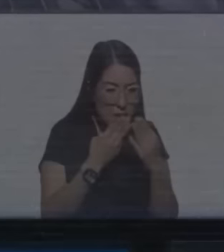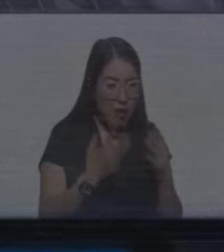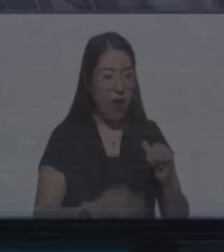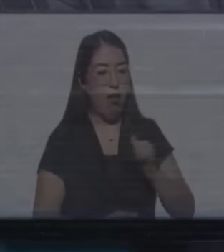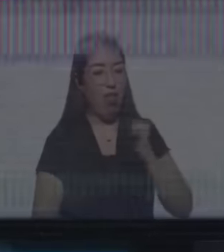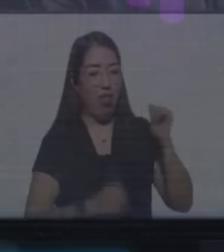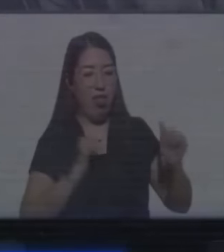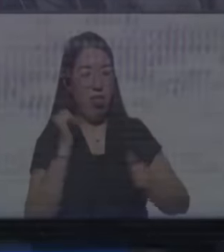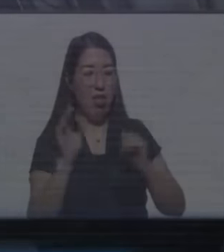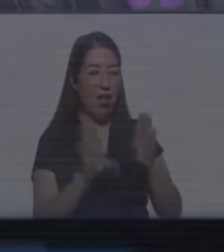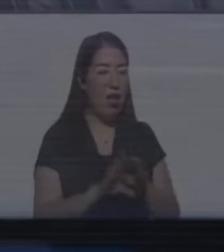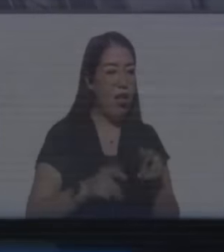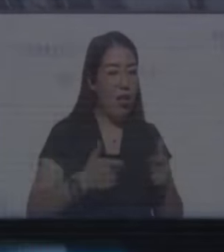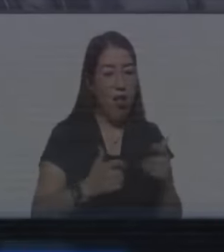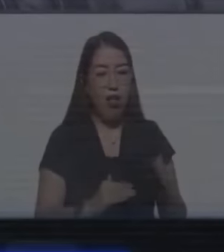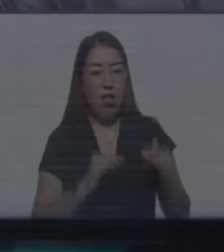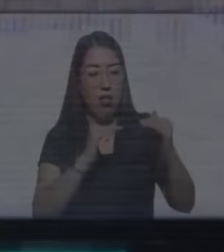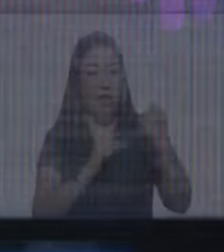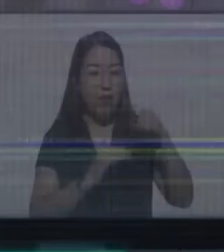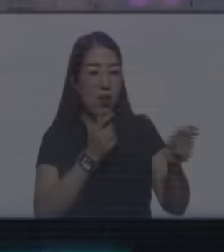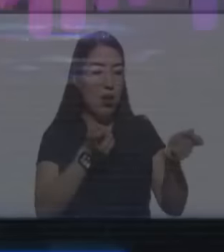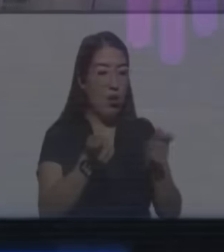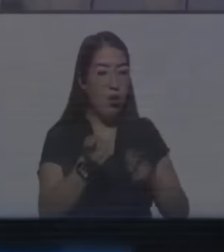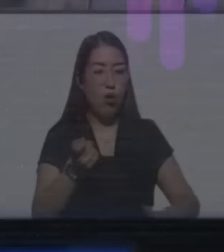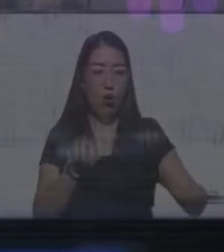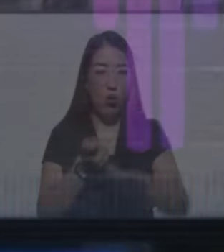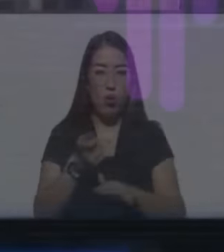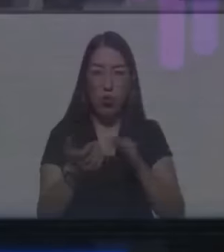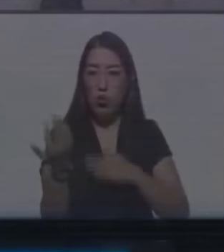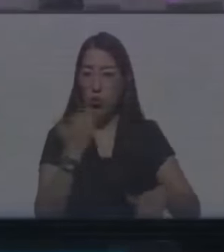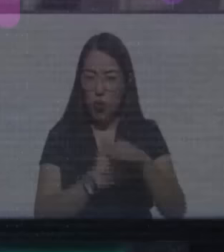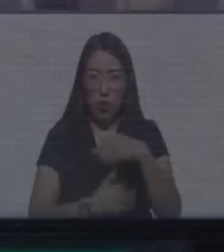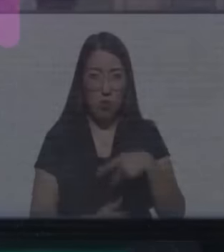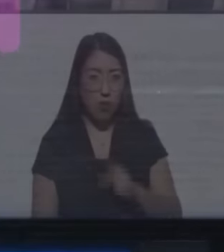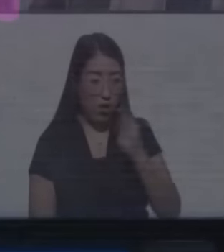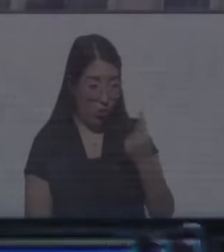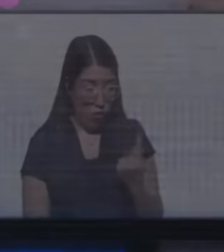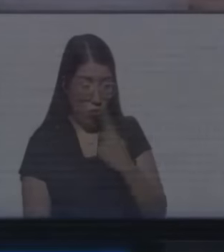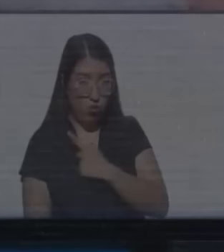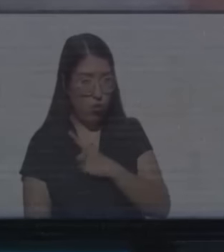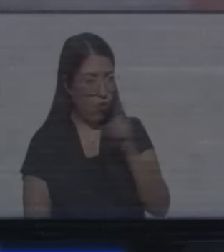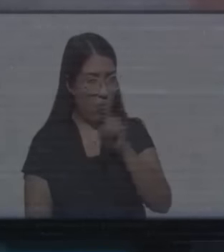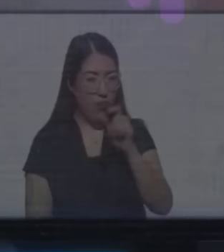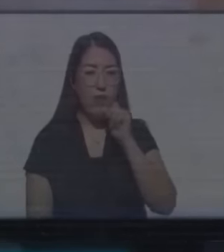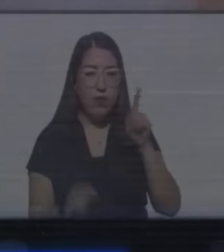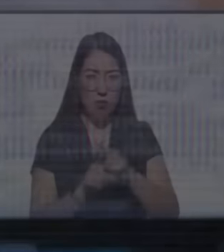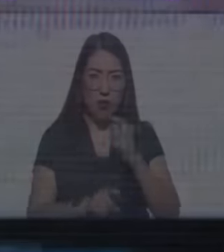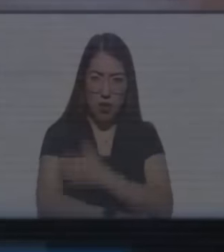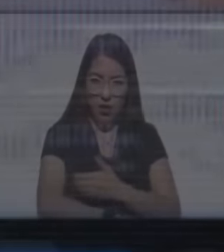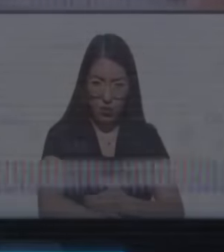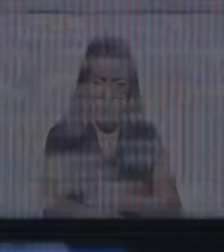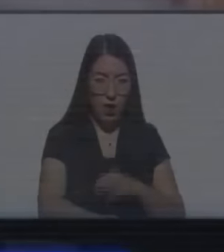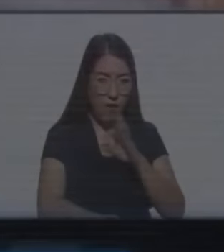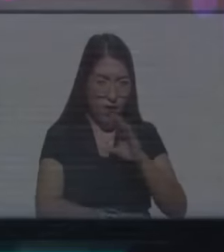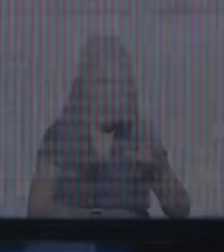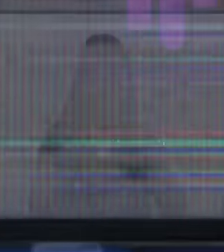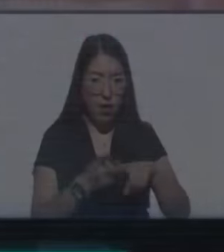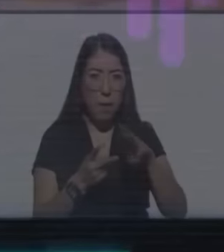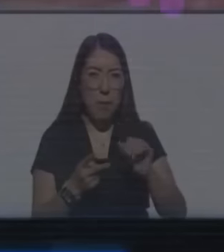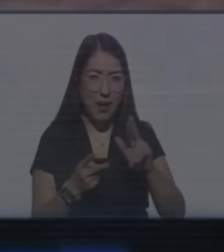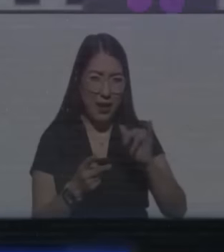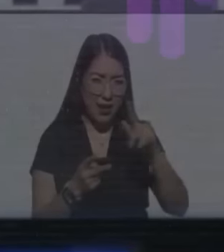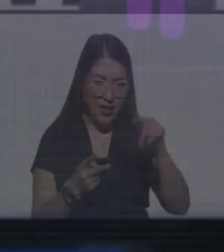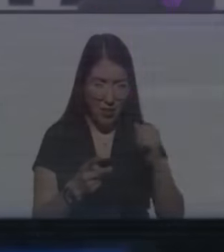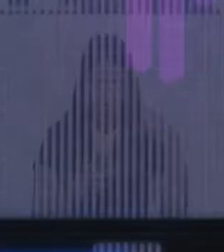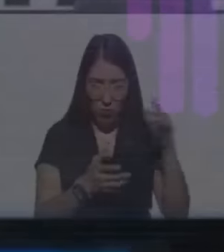o creó economías de escala para controlar a todo el crimen organizado. Pero insisto, no es solo, es Felipe Calderón y Margarita Zavala. Es un hombre que le dio nuevo sentido